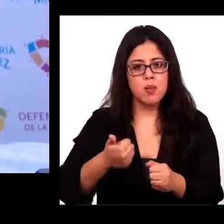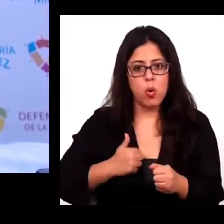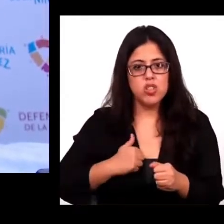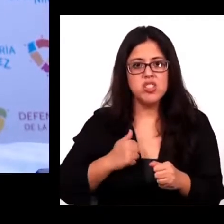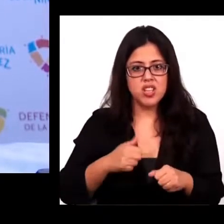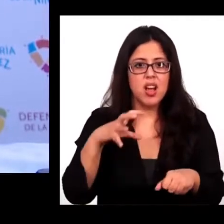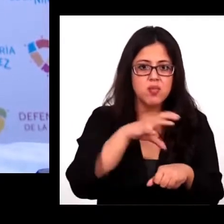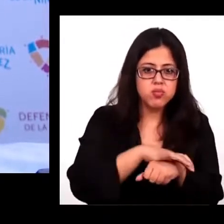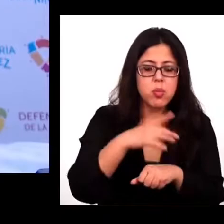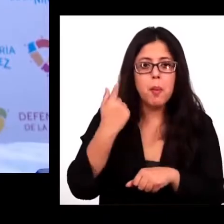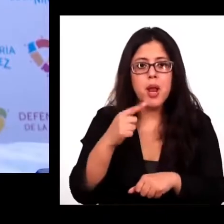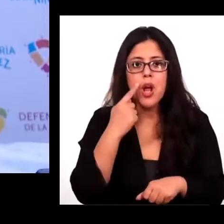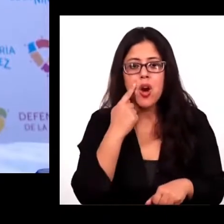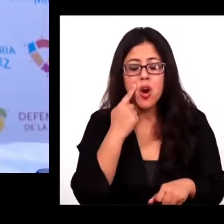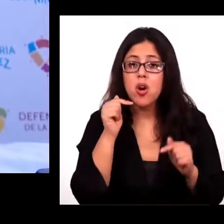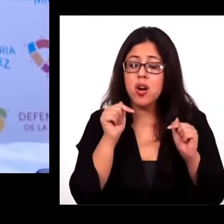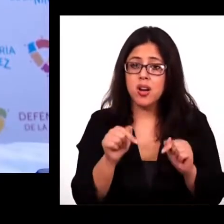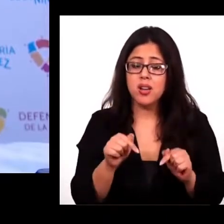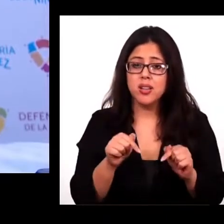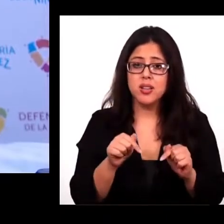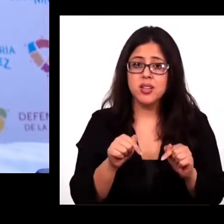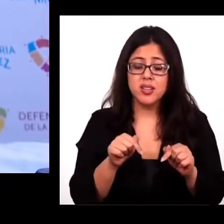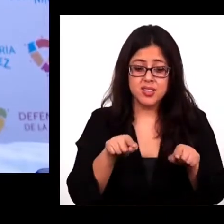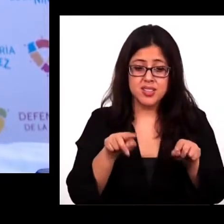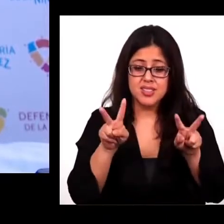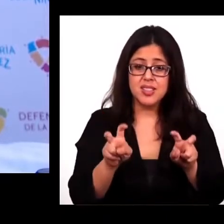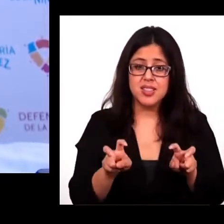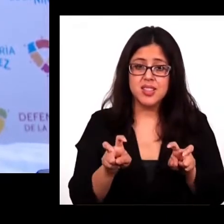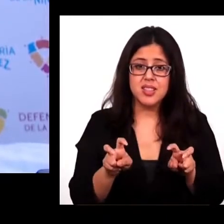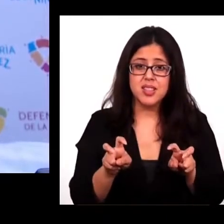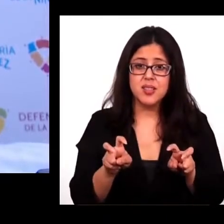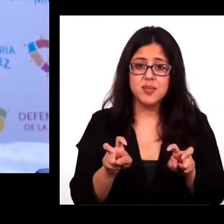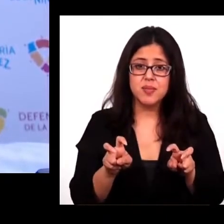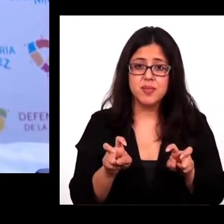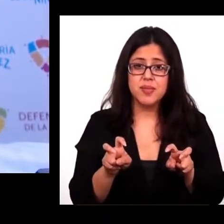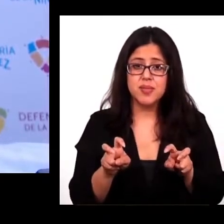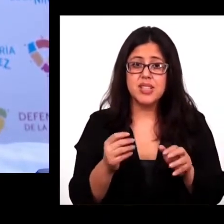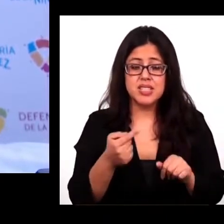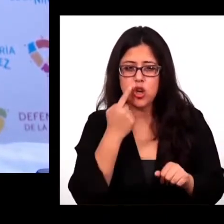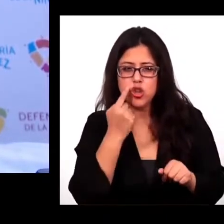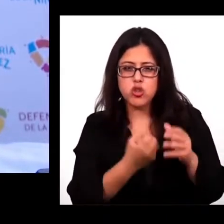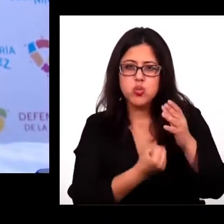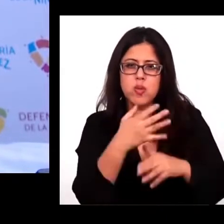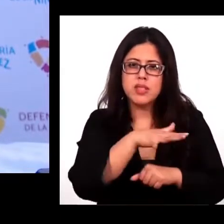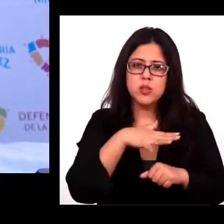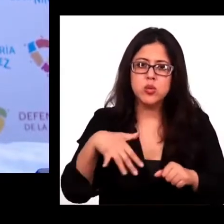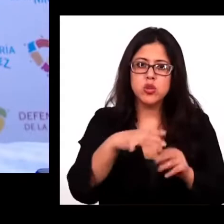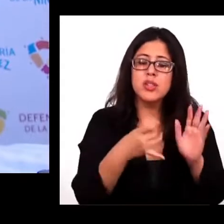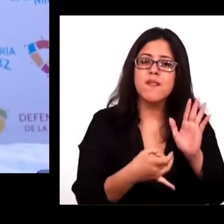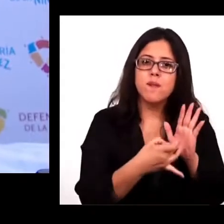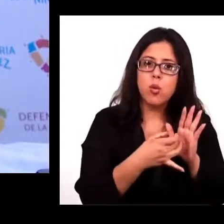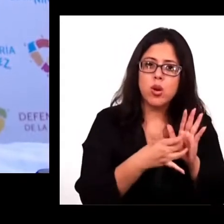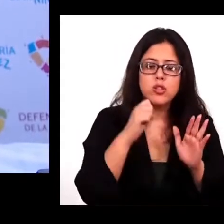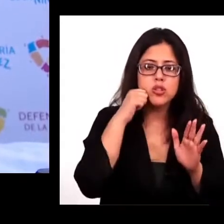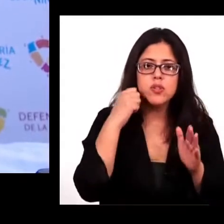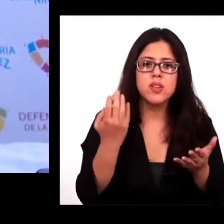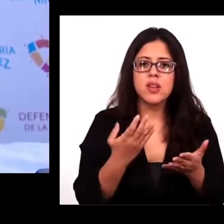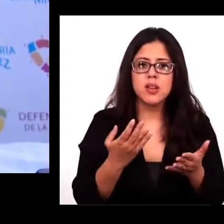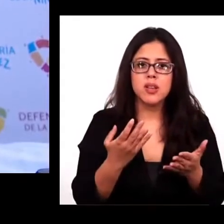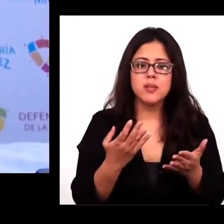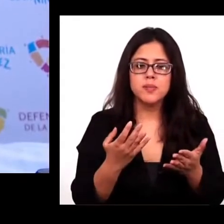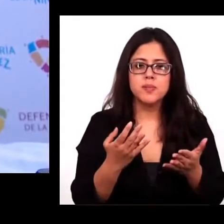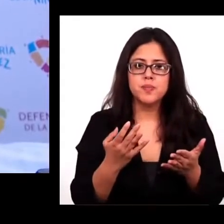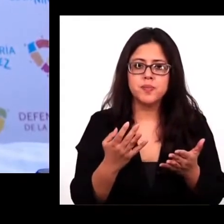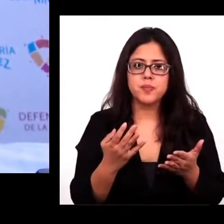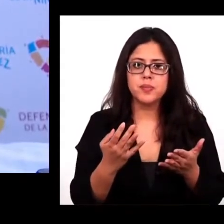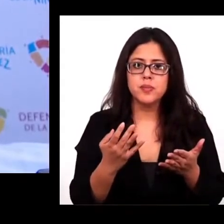lo cierto es que en ese contexto, ante el hecho de conocer nuevas situaciones de vulneración, corresponderá hacer